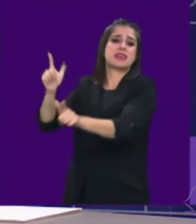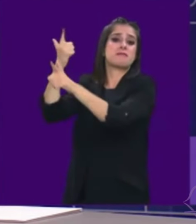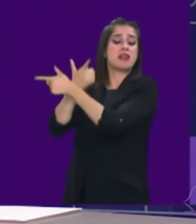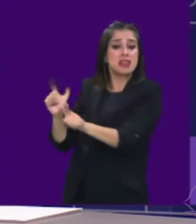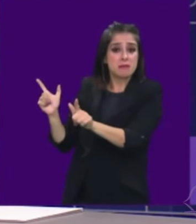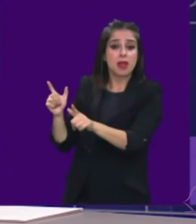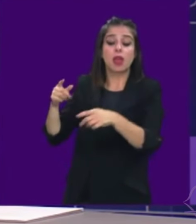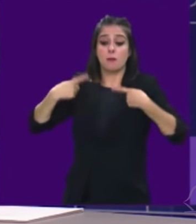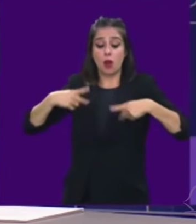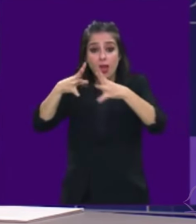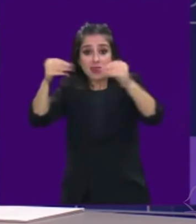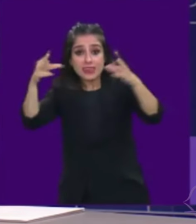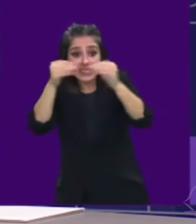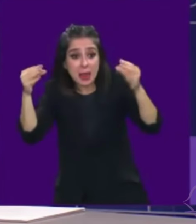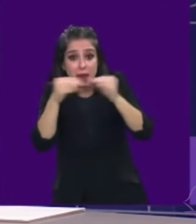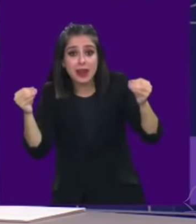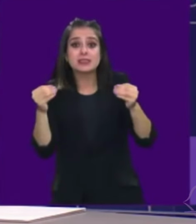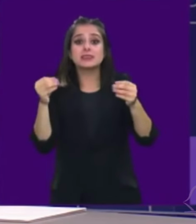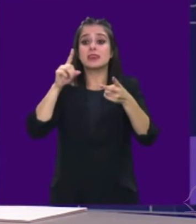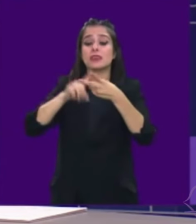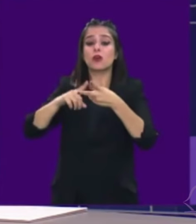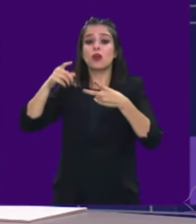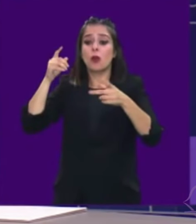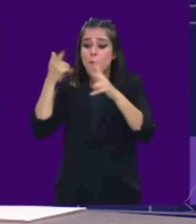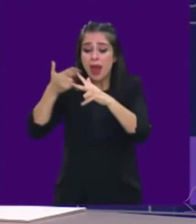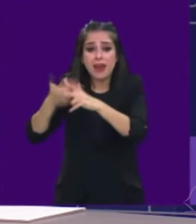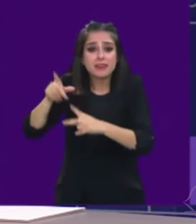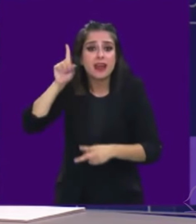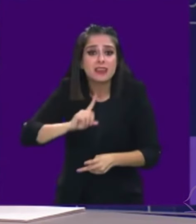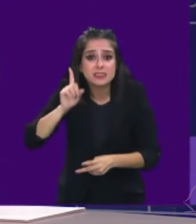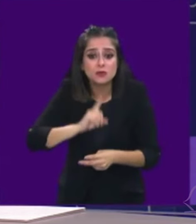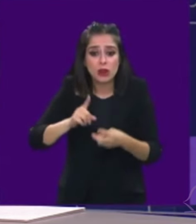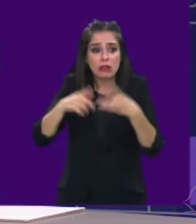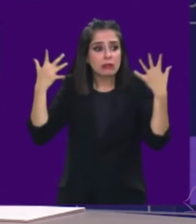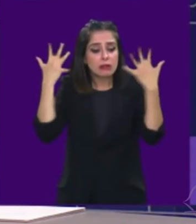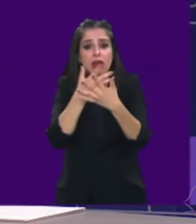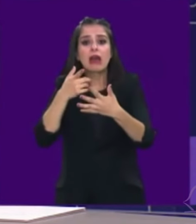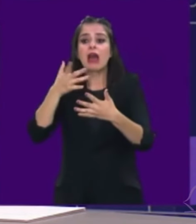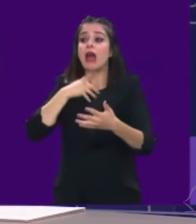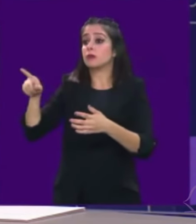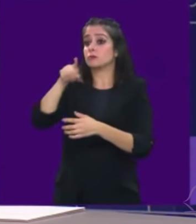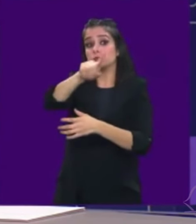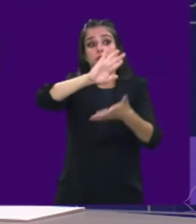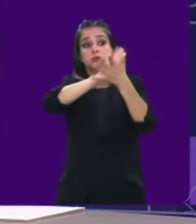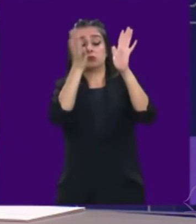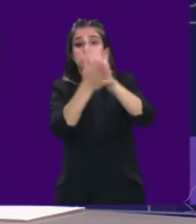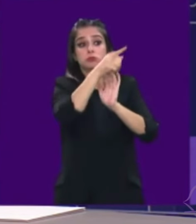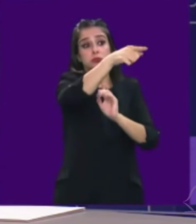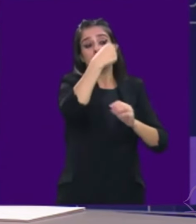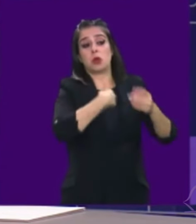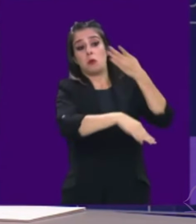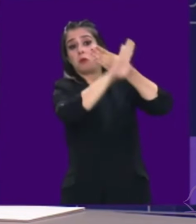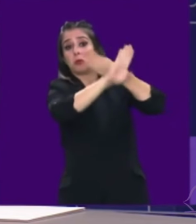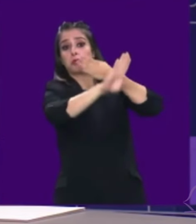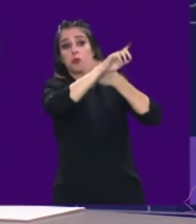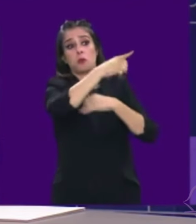los desaparecidos, los extorsionados y los feminicidios, acusaron de complots, sabotajes o guerras